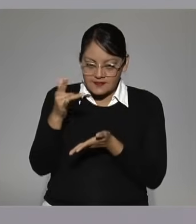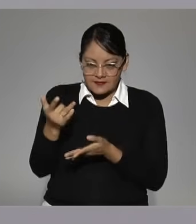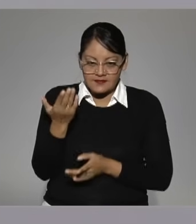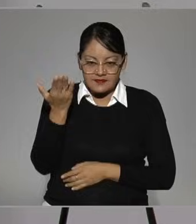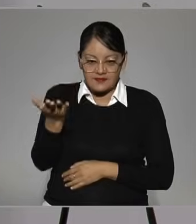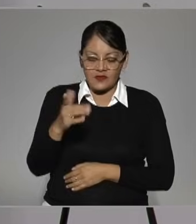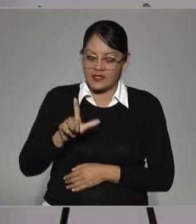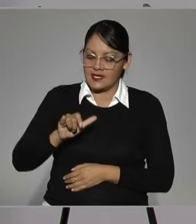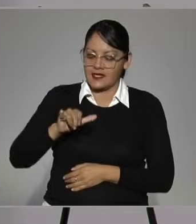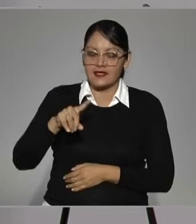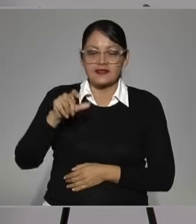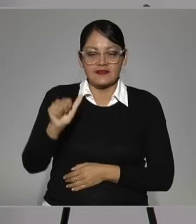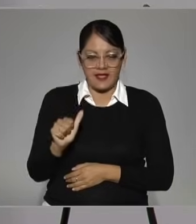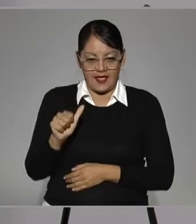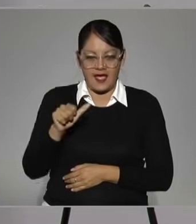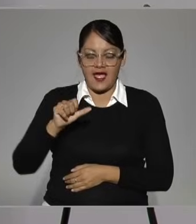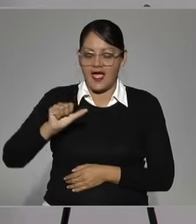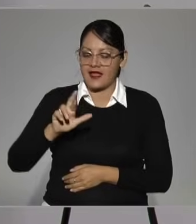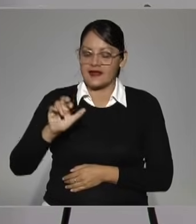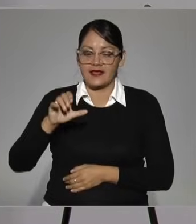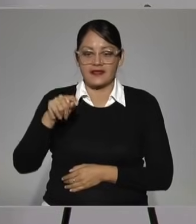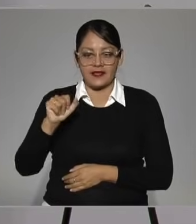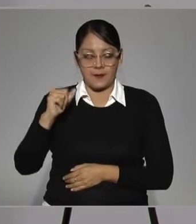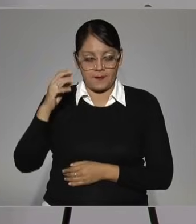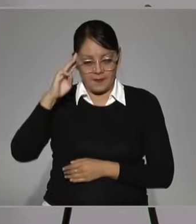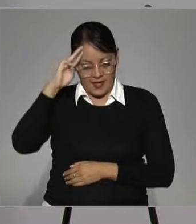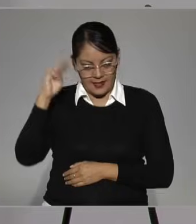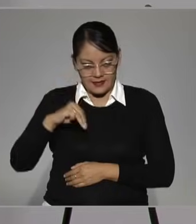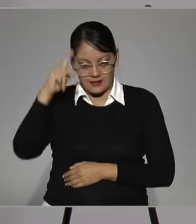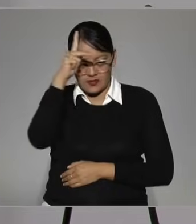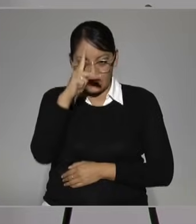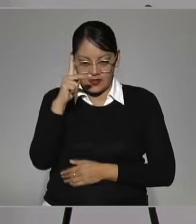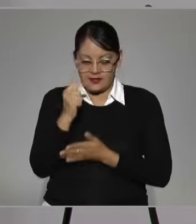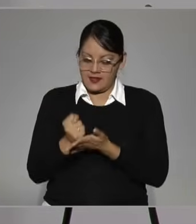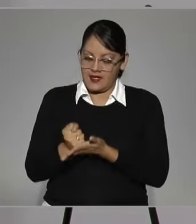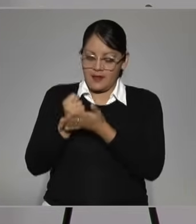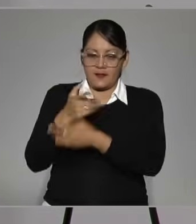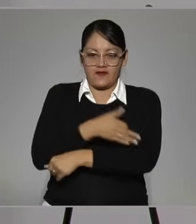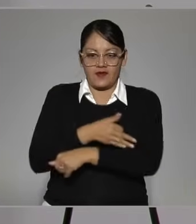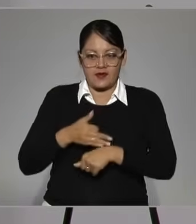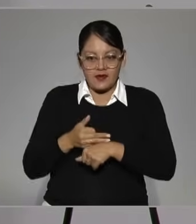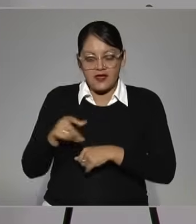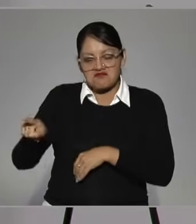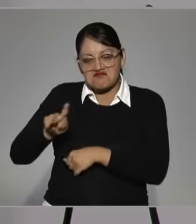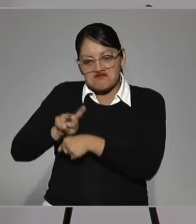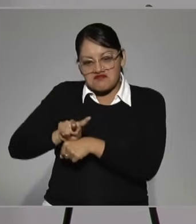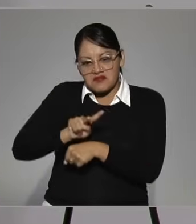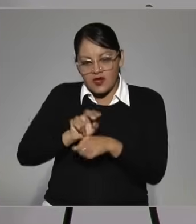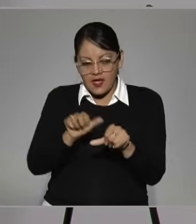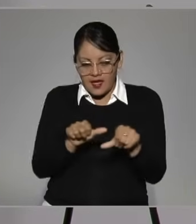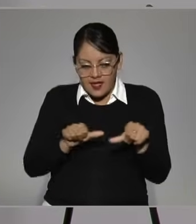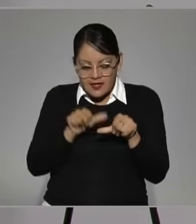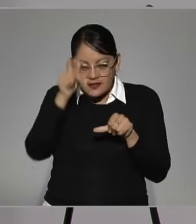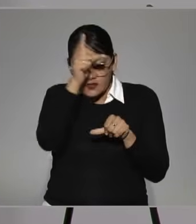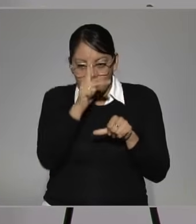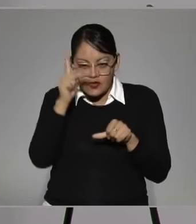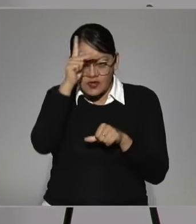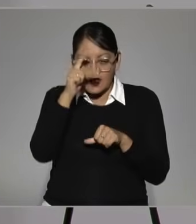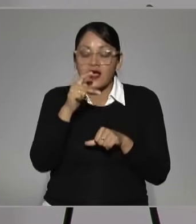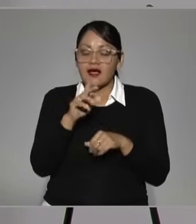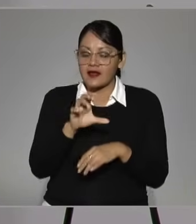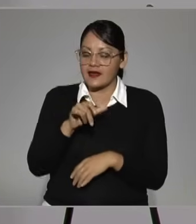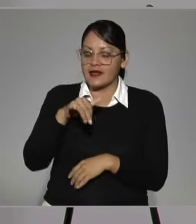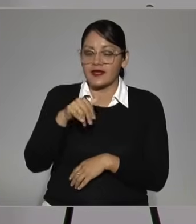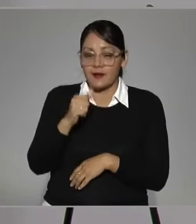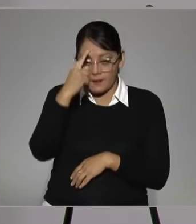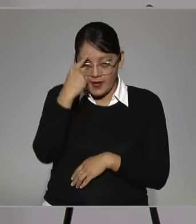mucho a Linda Martín Arrieta, y es maestra en Psicología y terapeuta familiar, supervisora del área de Psicología Clínica del Centro de Orientación